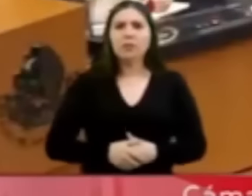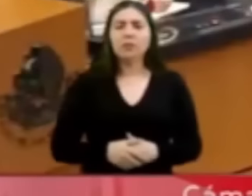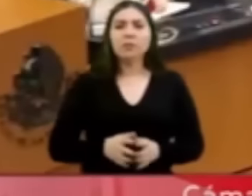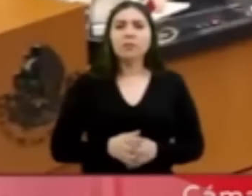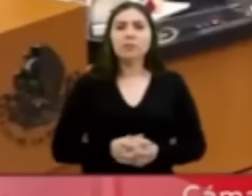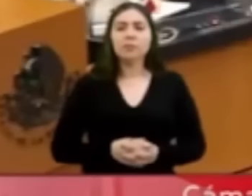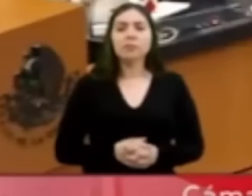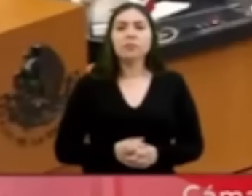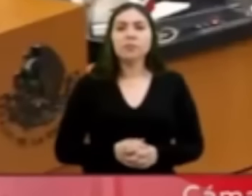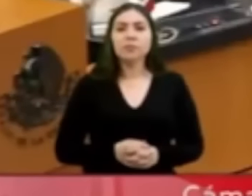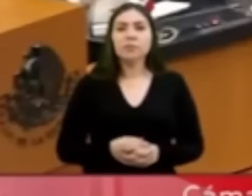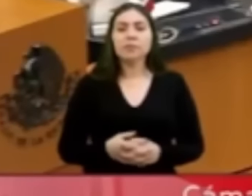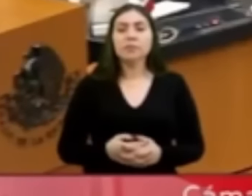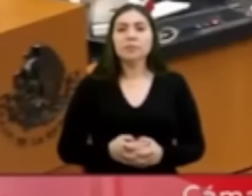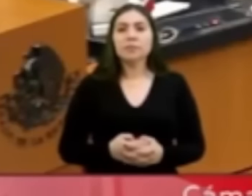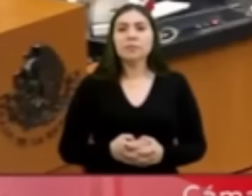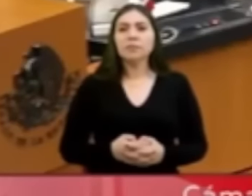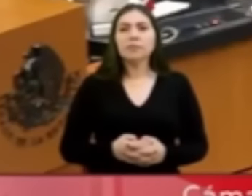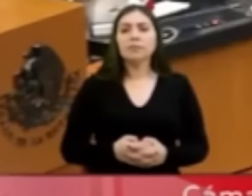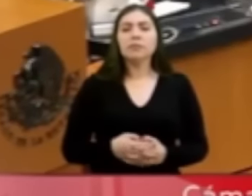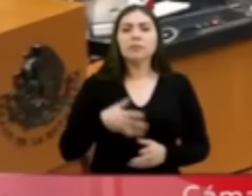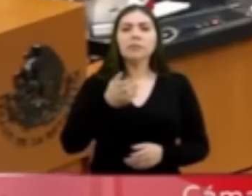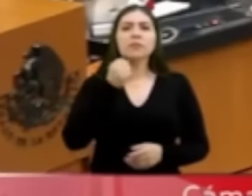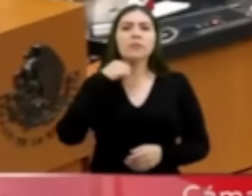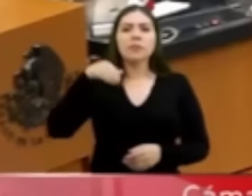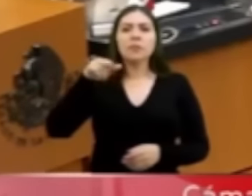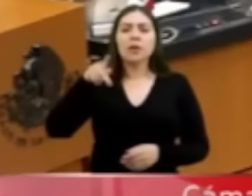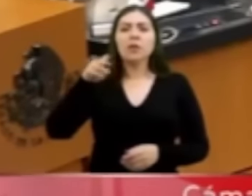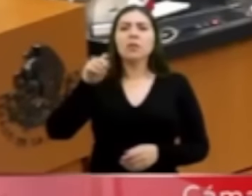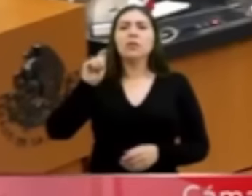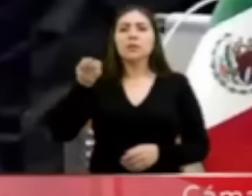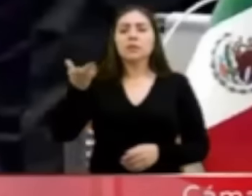Sí, senador Marco Cortés, ¿con qué objeto?